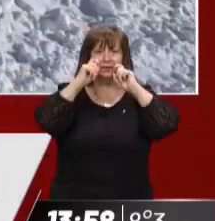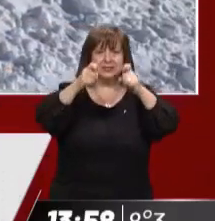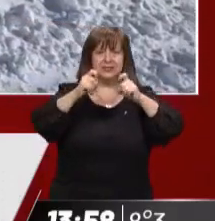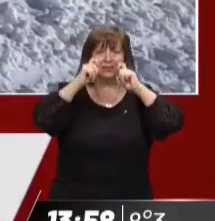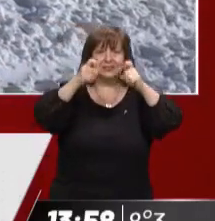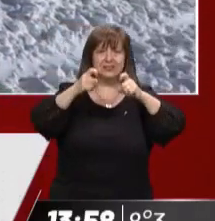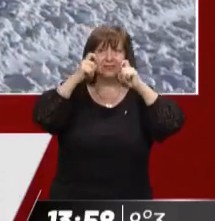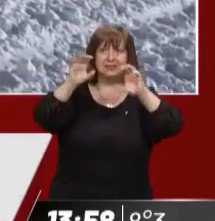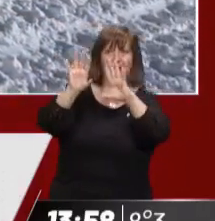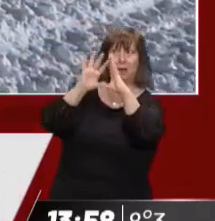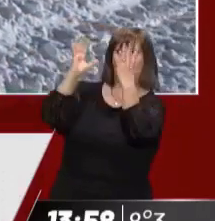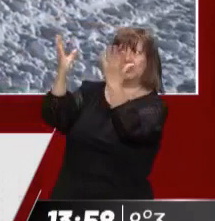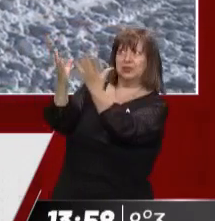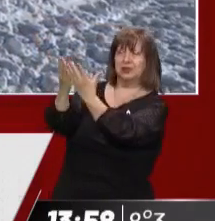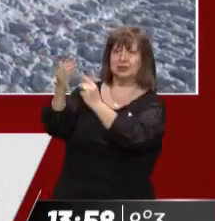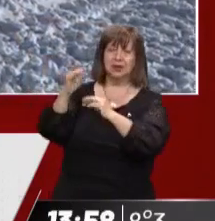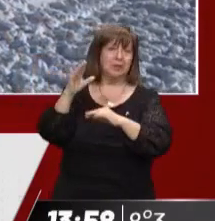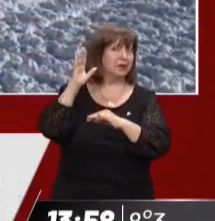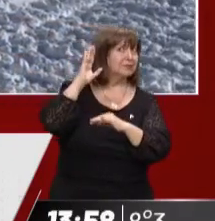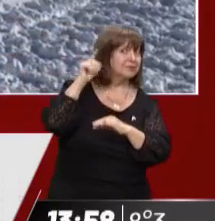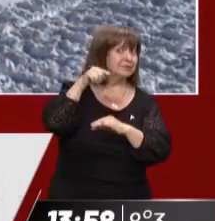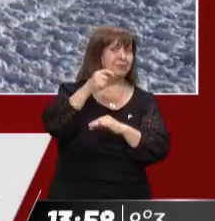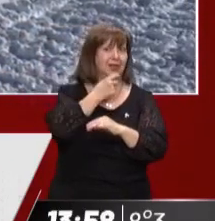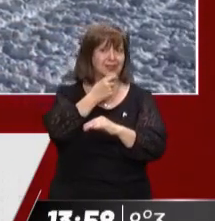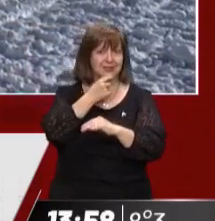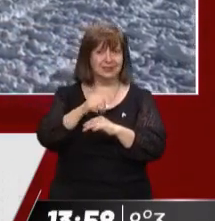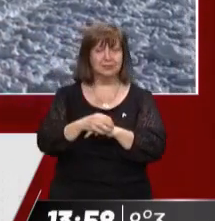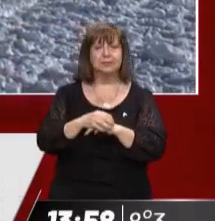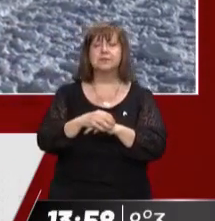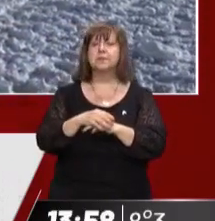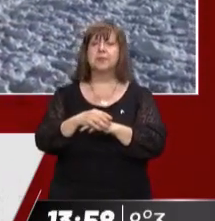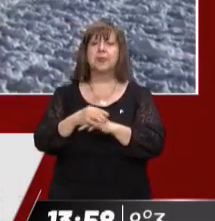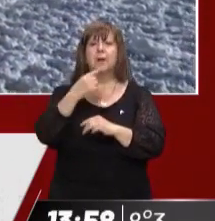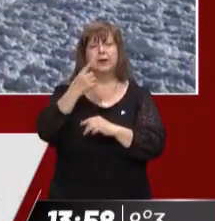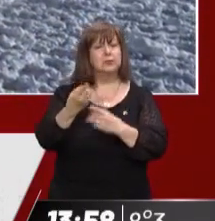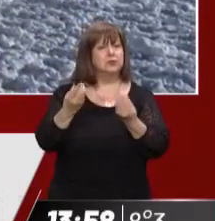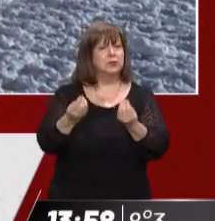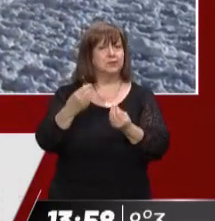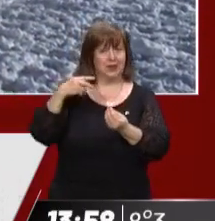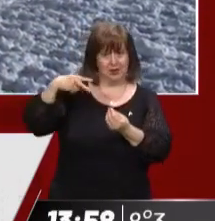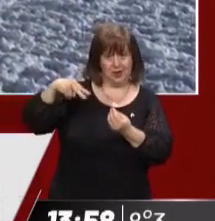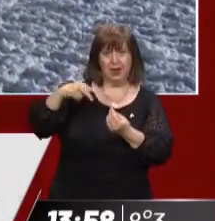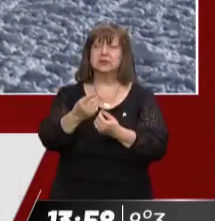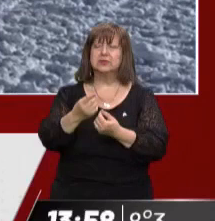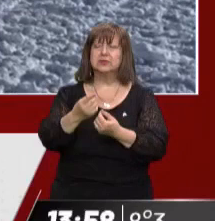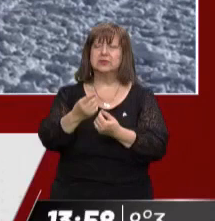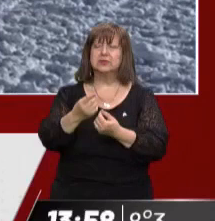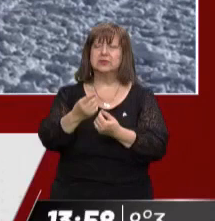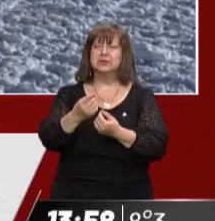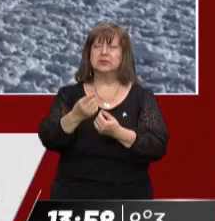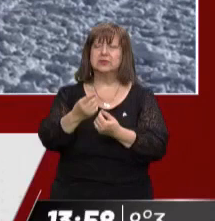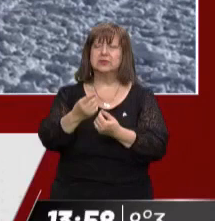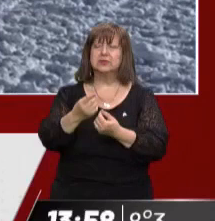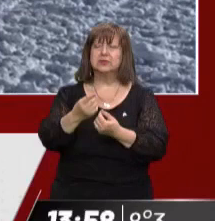el mapa mundi de nuestros invitados. Bueno, y aquellos que vienen de otros puntos del planeta, más o menos, ¿en qué